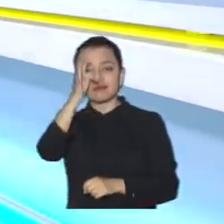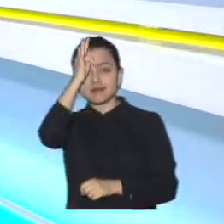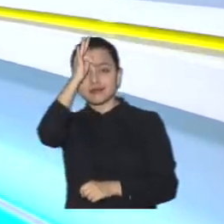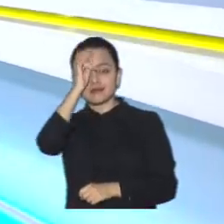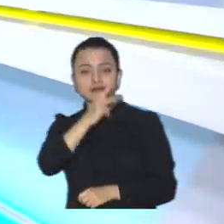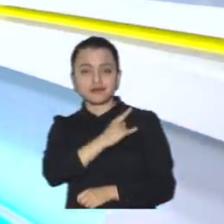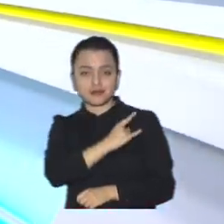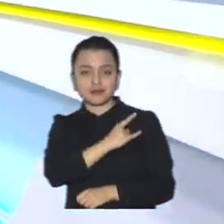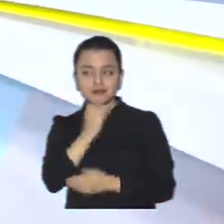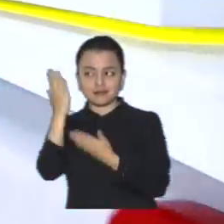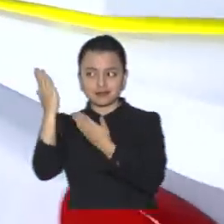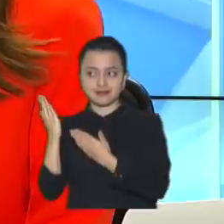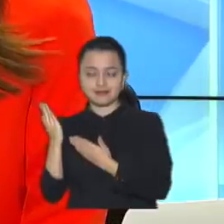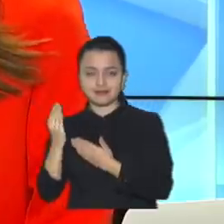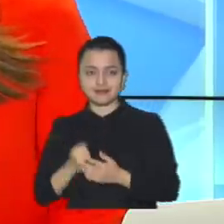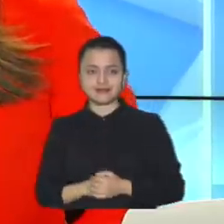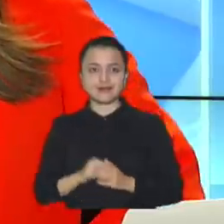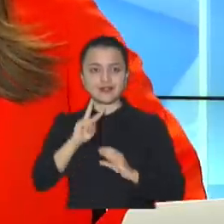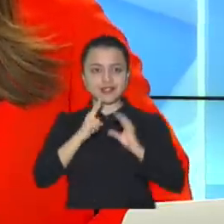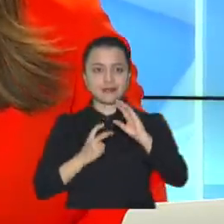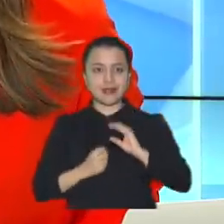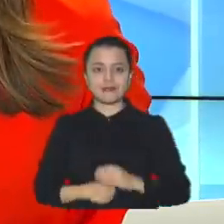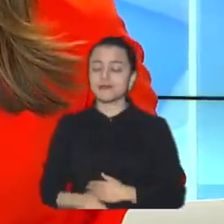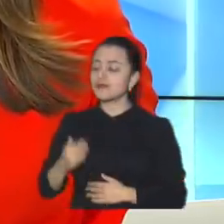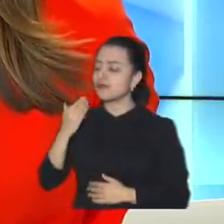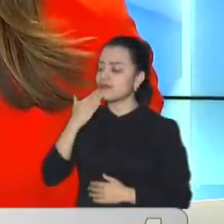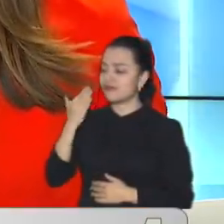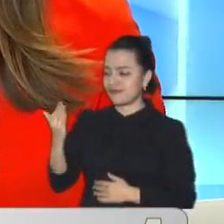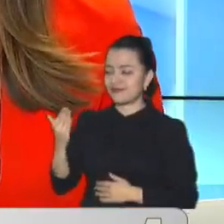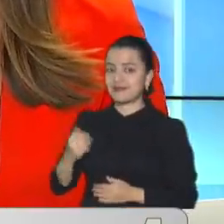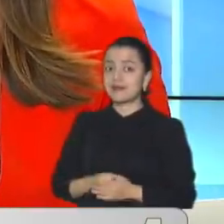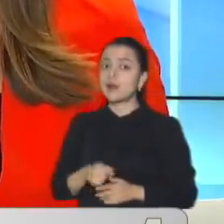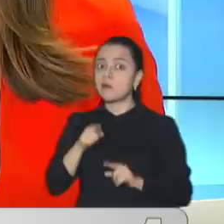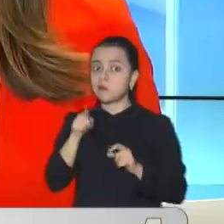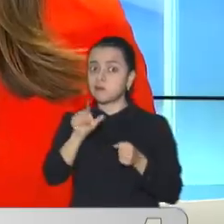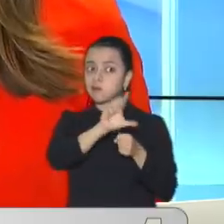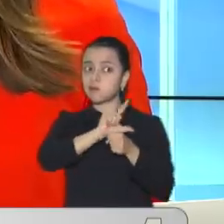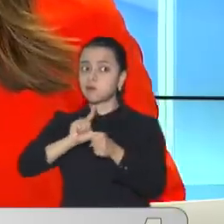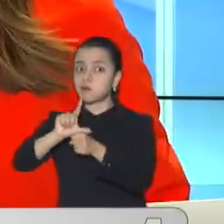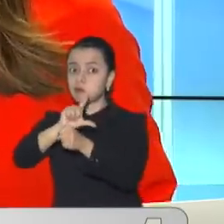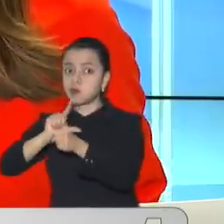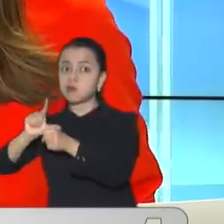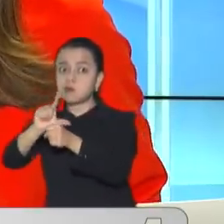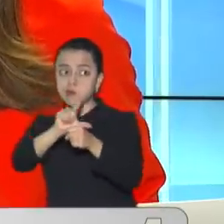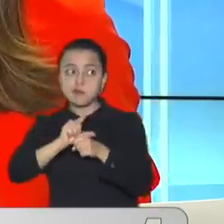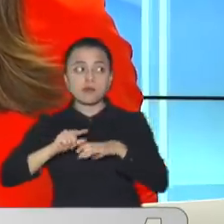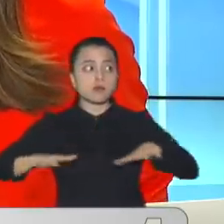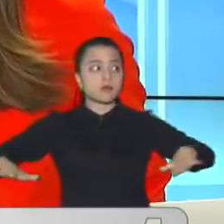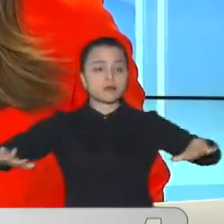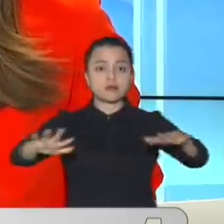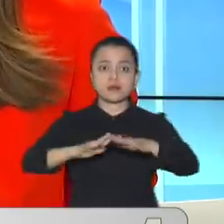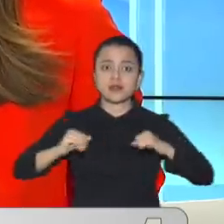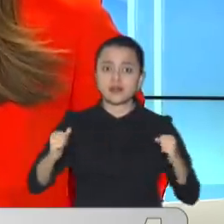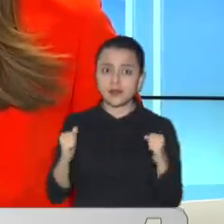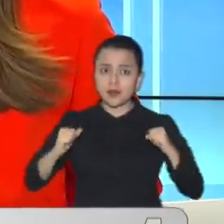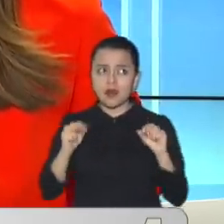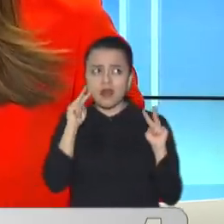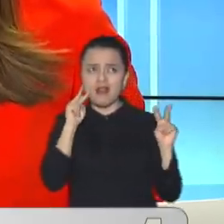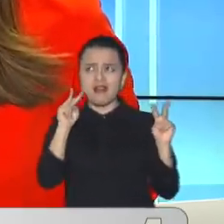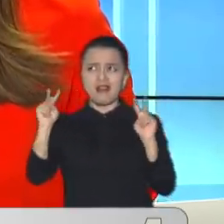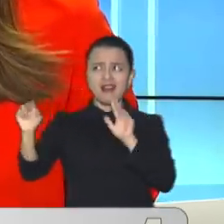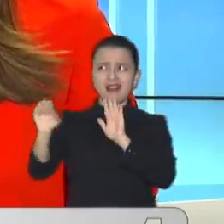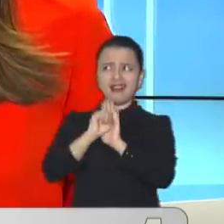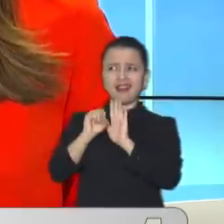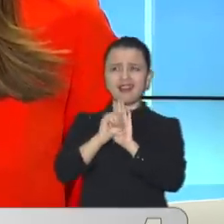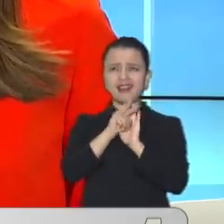1 CMI. Luisa, muchas gracias. En localidades de Bogotá siguen apareciendo trapos rojos que se han convertido en el símbolo